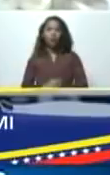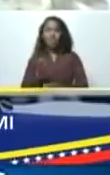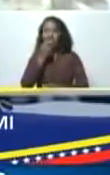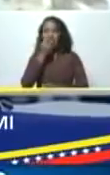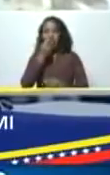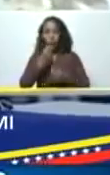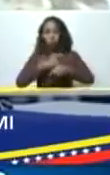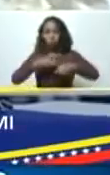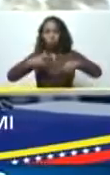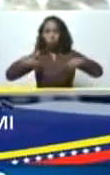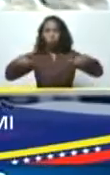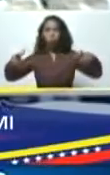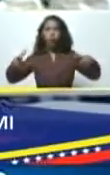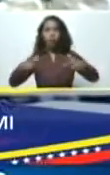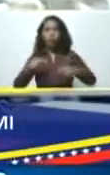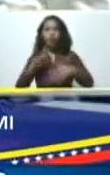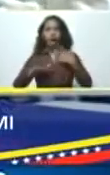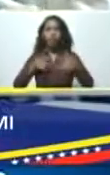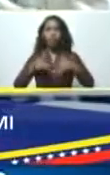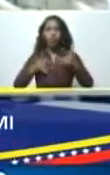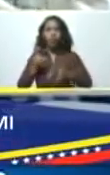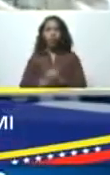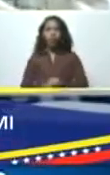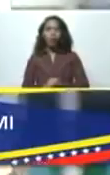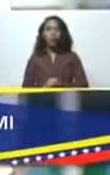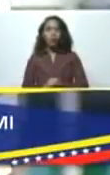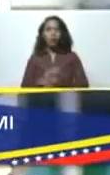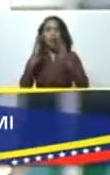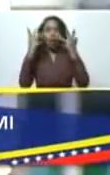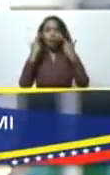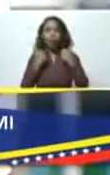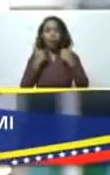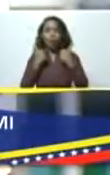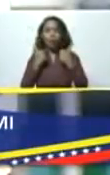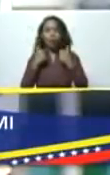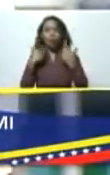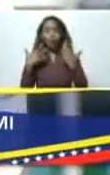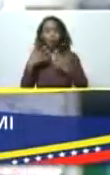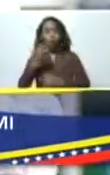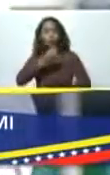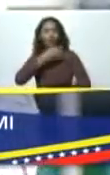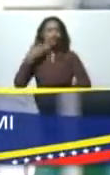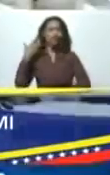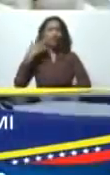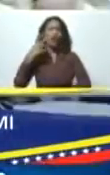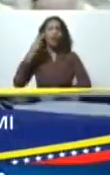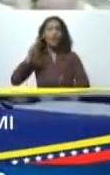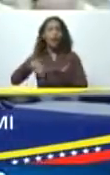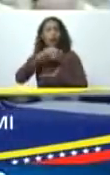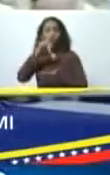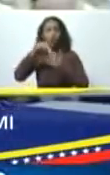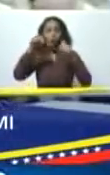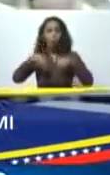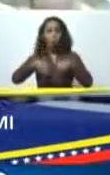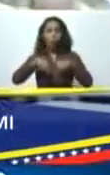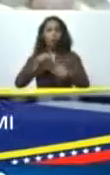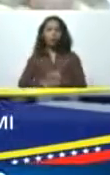tan hermoso de la actividad ovina y caprina, que es orgullo nacional hoy por